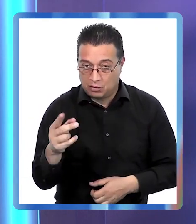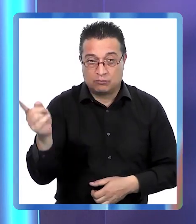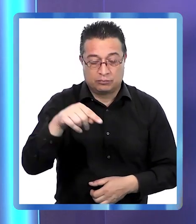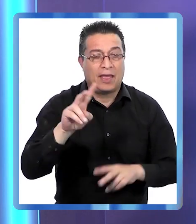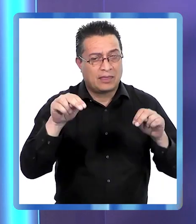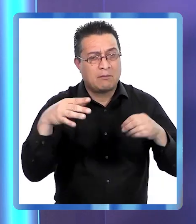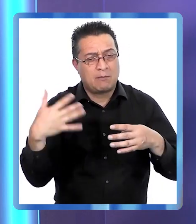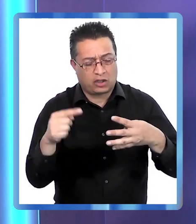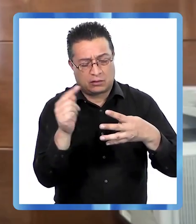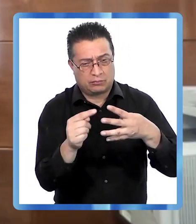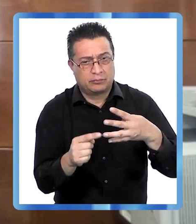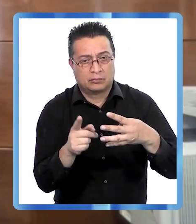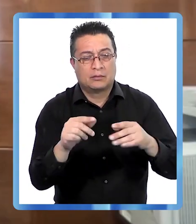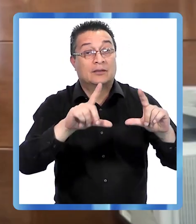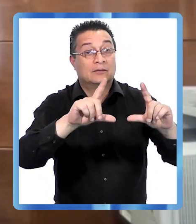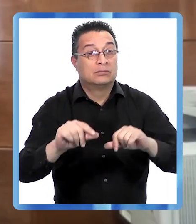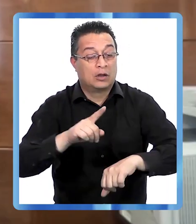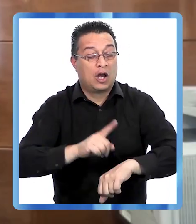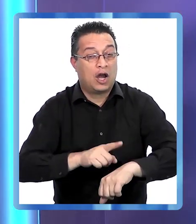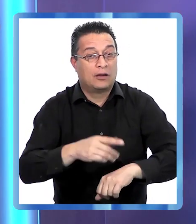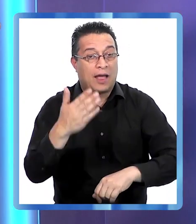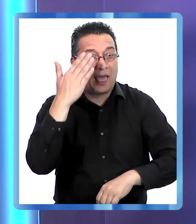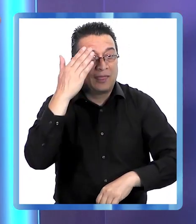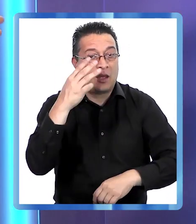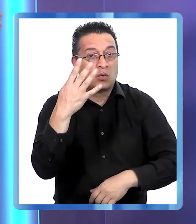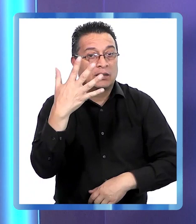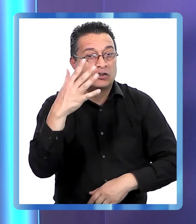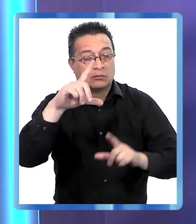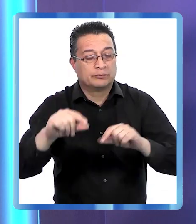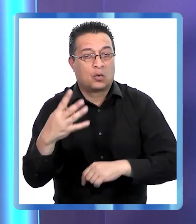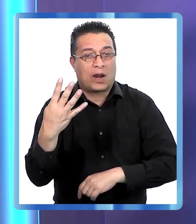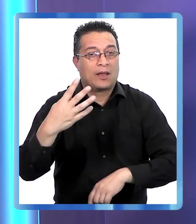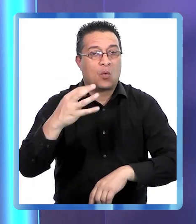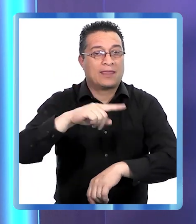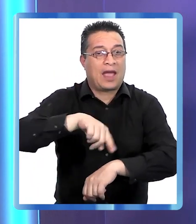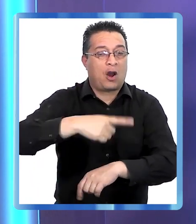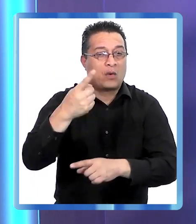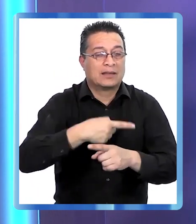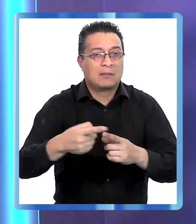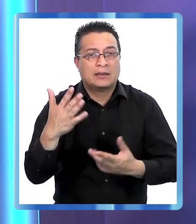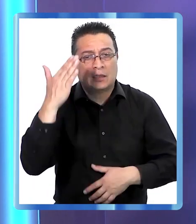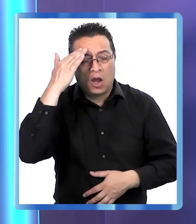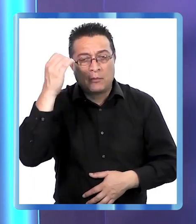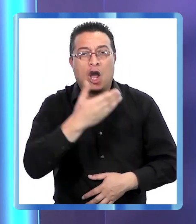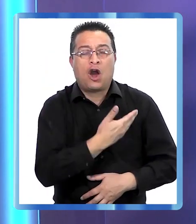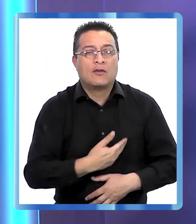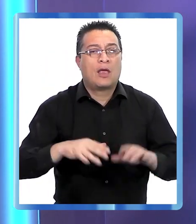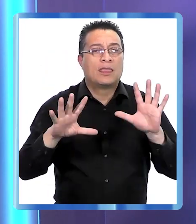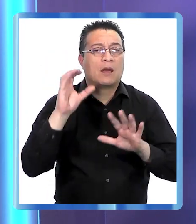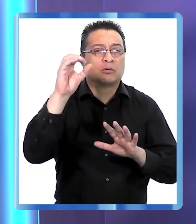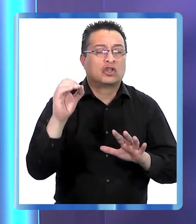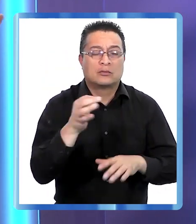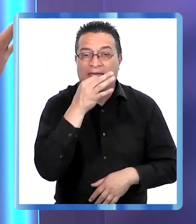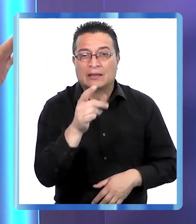a conversar asuntos tan importantes como aquello, ¿verdad? La reducción de la jornada laboral de 45 a 40 horas semanales. ¿Qué piensa el gobierno de los retiros